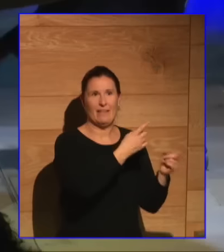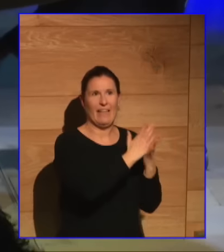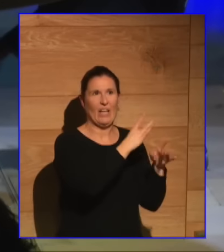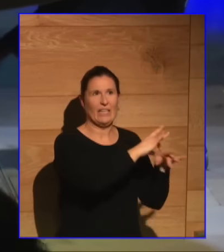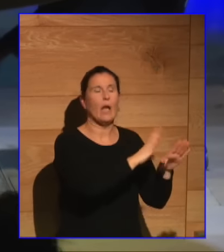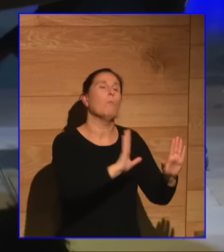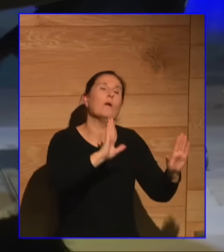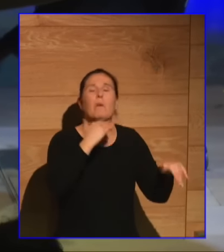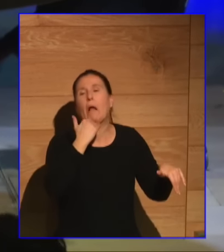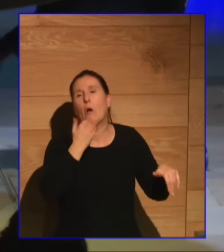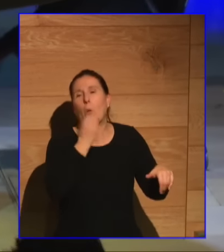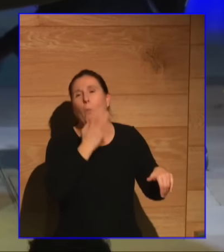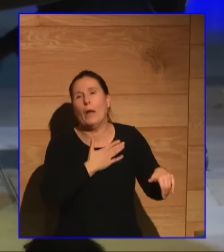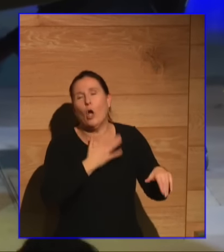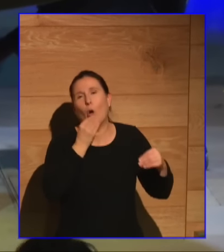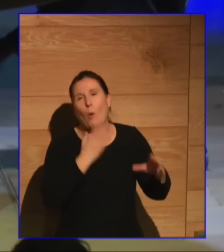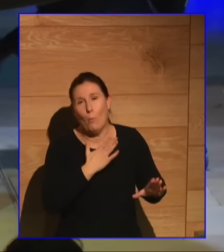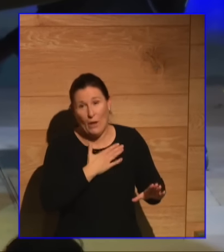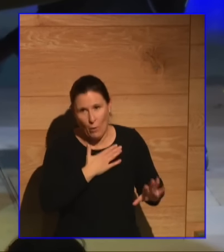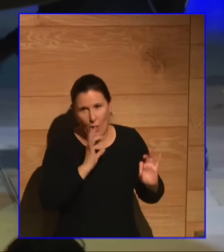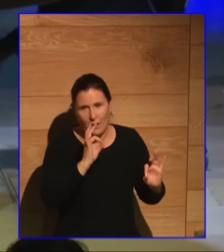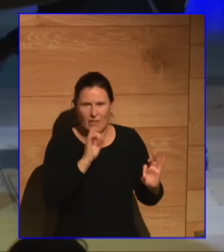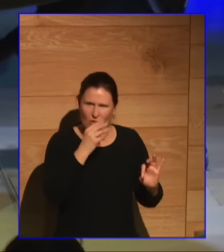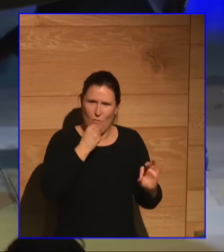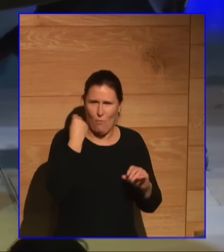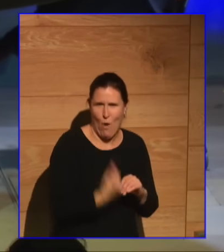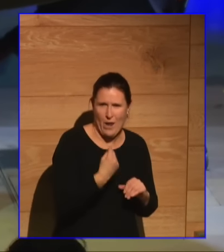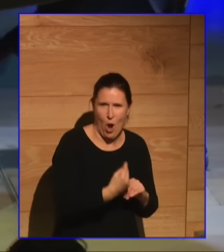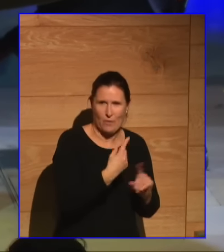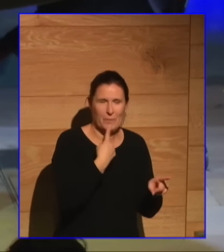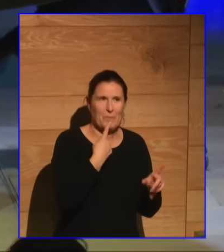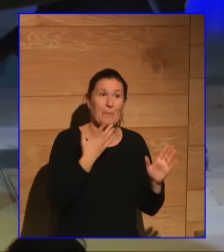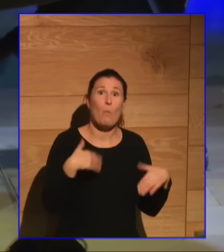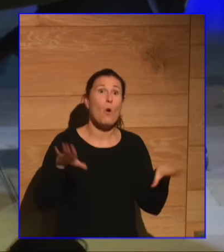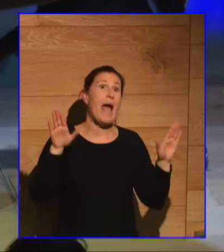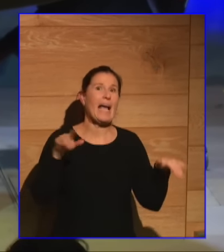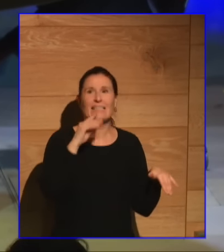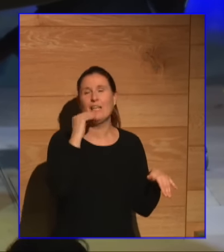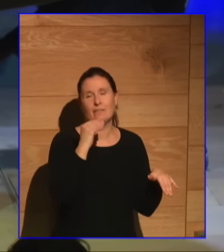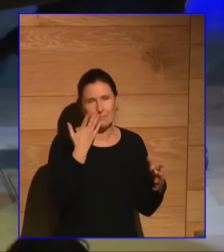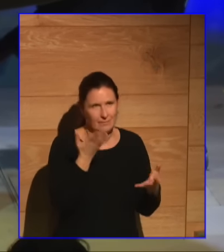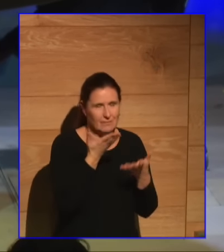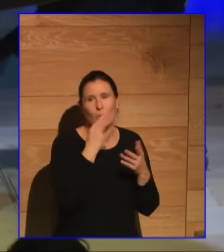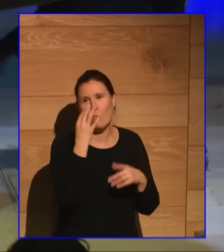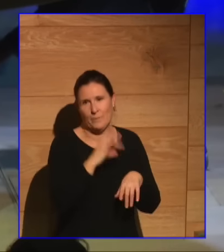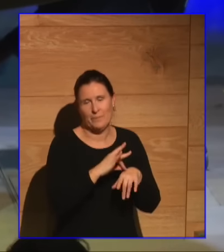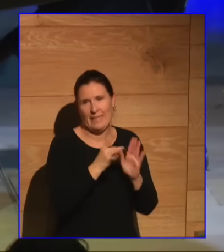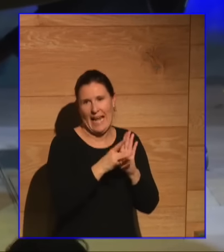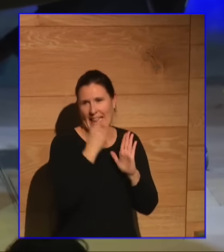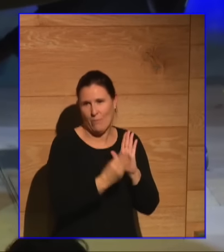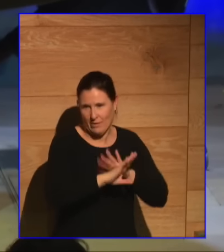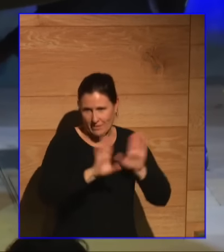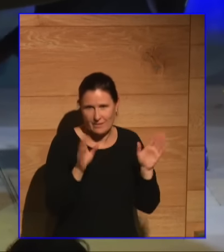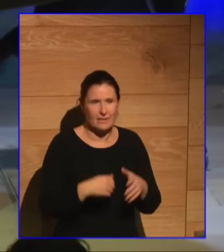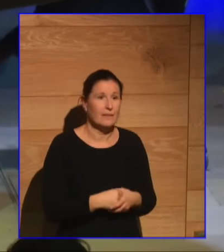buenos. Pero bueno, como guionista, sí. De los buenos, buenos. Incluso Arcángel, yo creo que sí. Venía de hacer la muerte, venía a escribir La muerte de